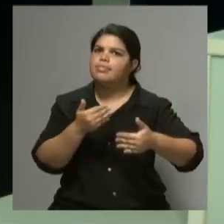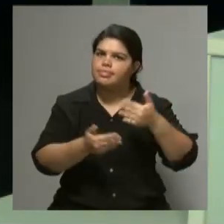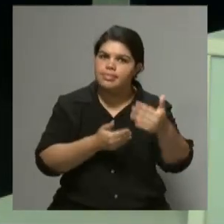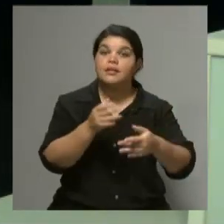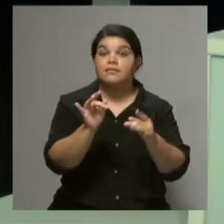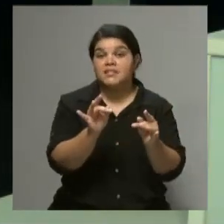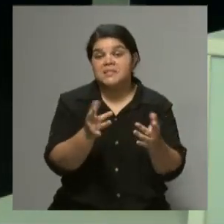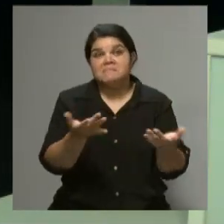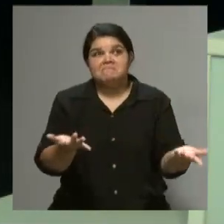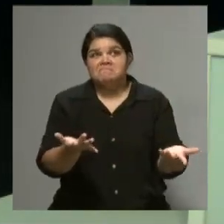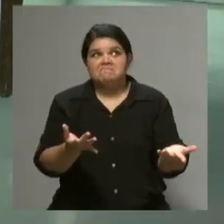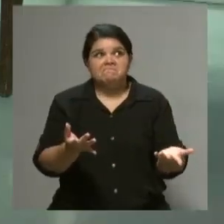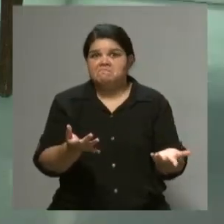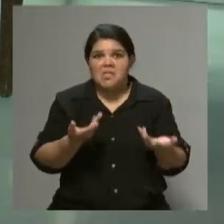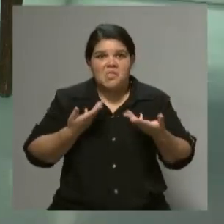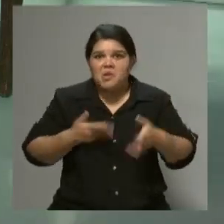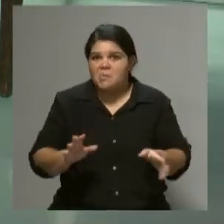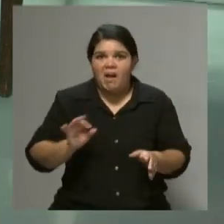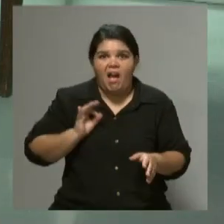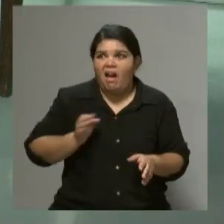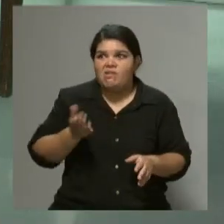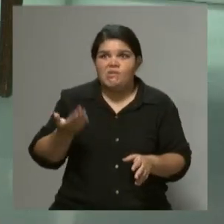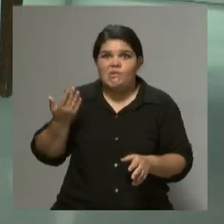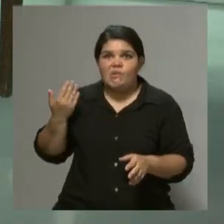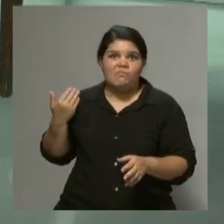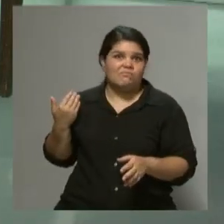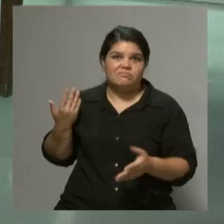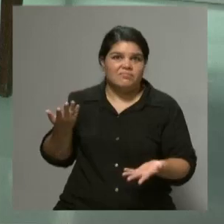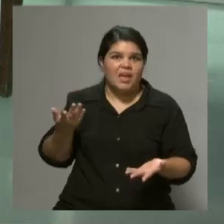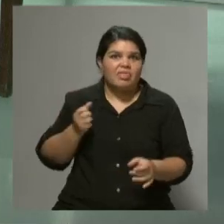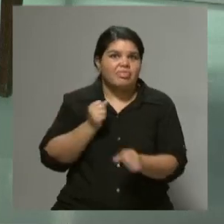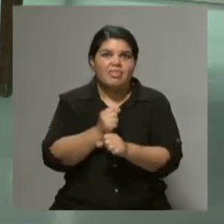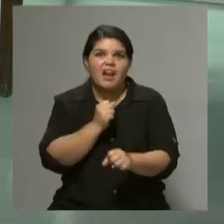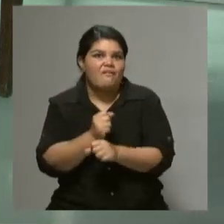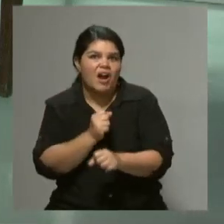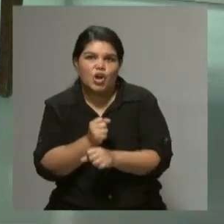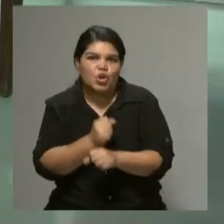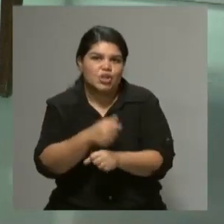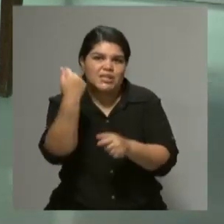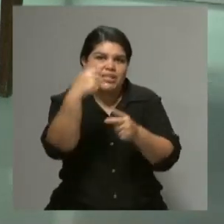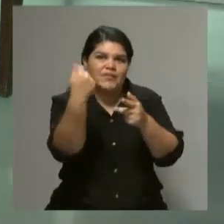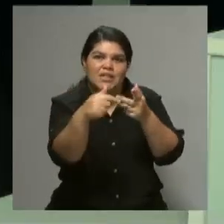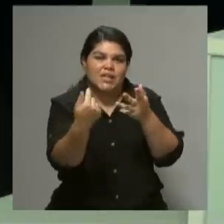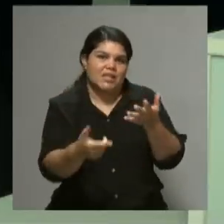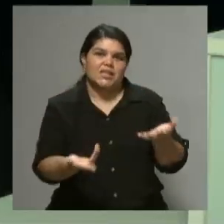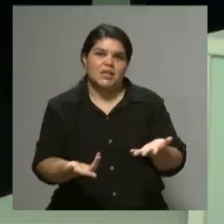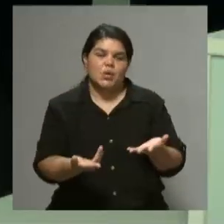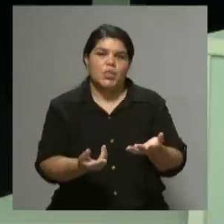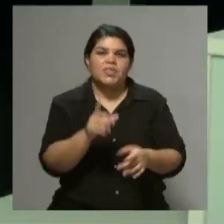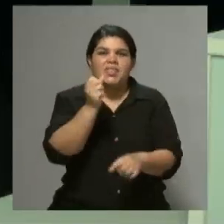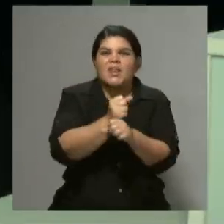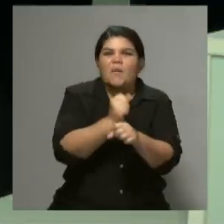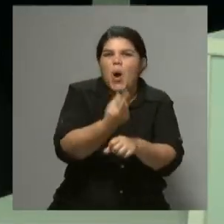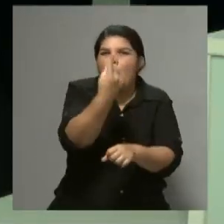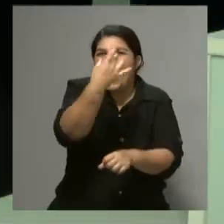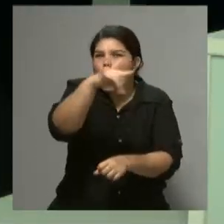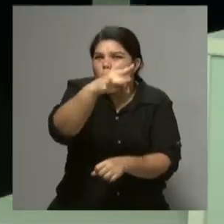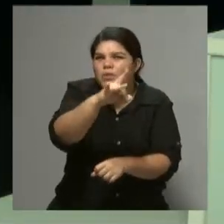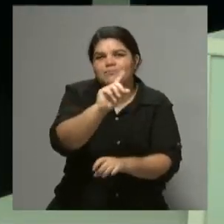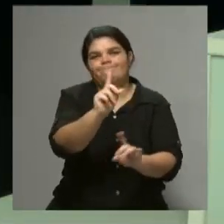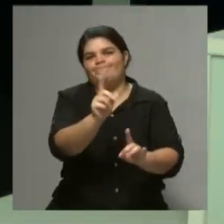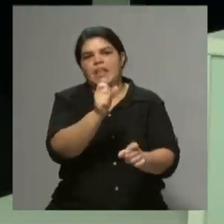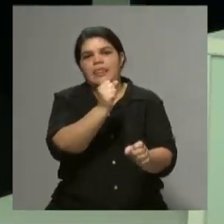en Argentina esto de buscar un segundo empleo, sobre todo los que están en la informalidad. Sí. ¿Pasa con los que están registrados por ahí que